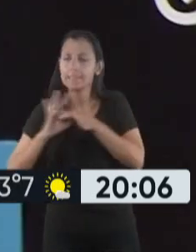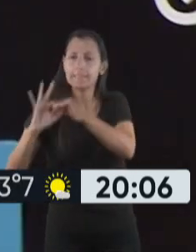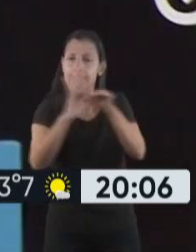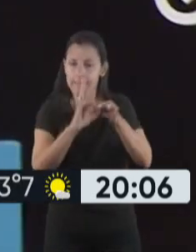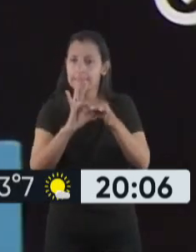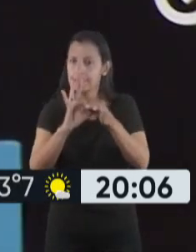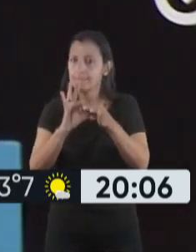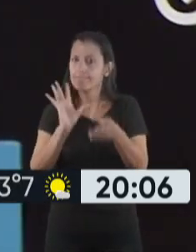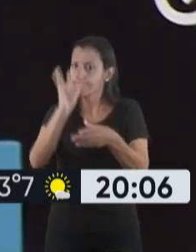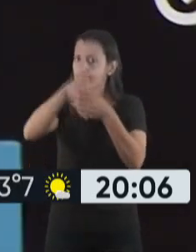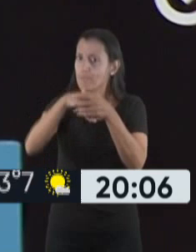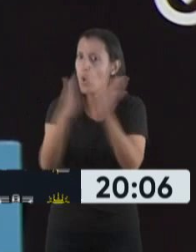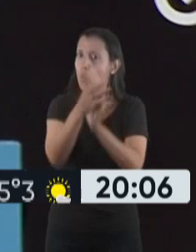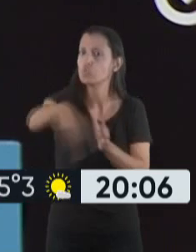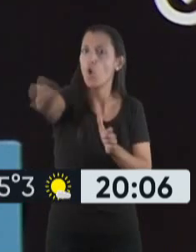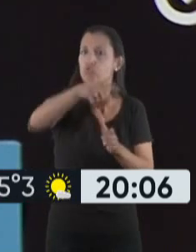Déjenme compartir esta utopía.